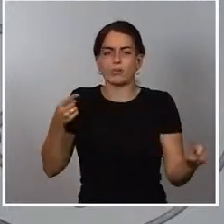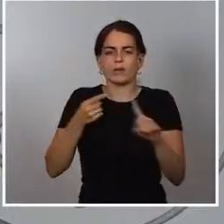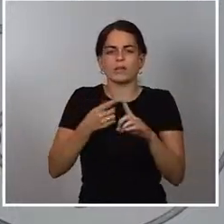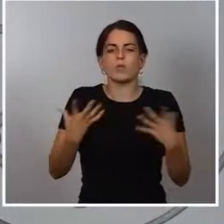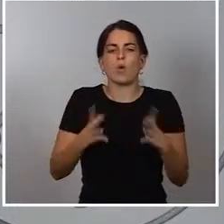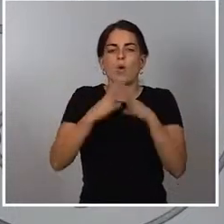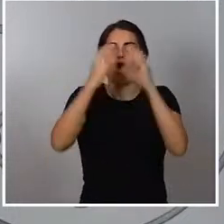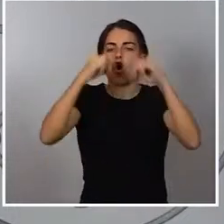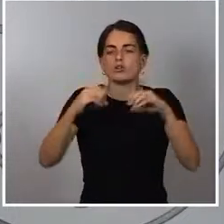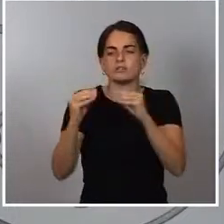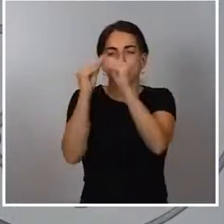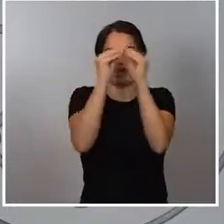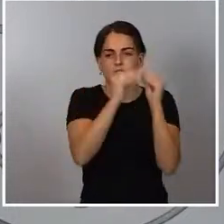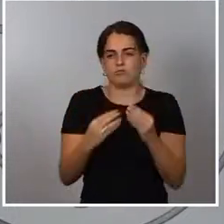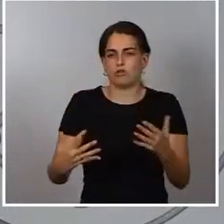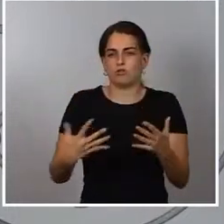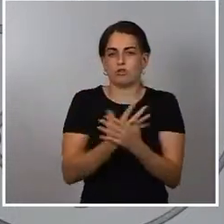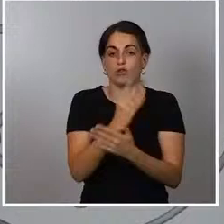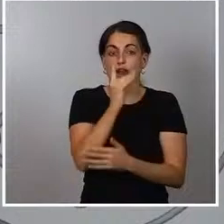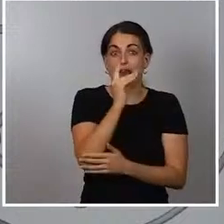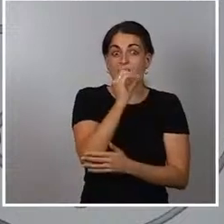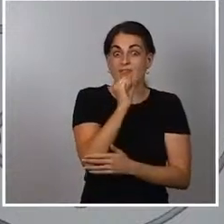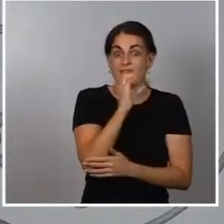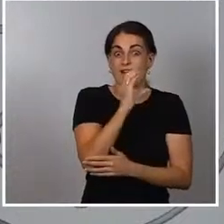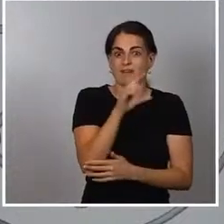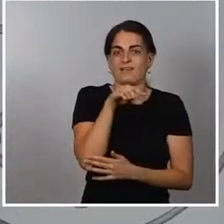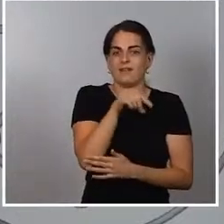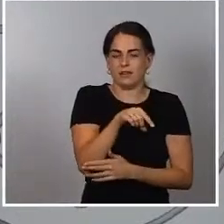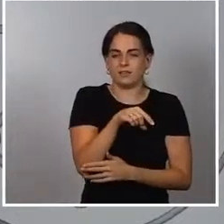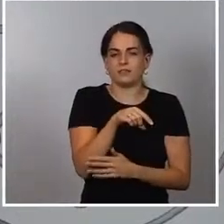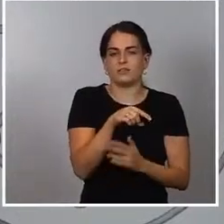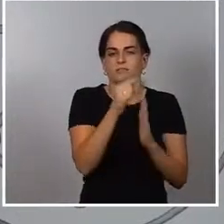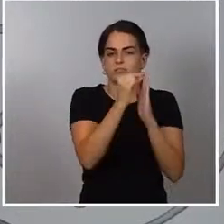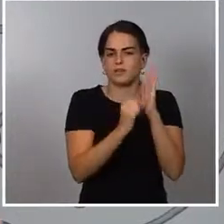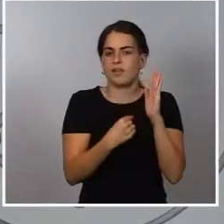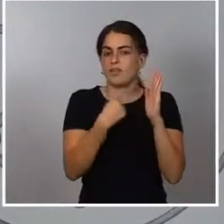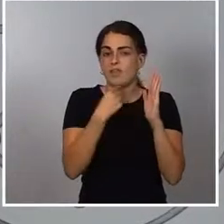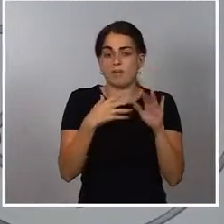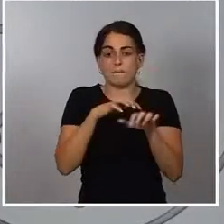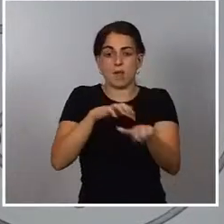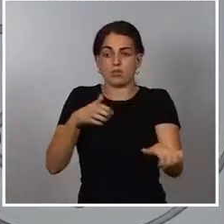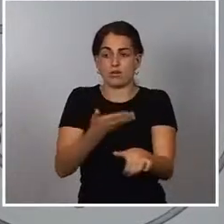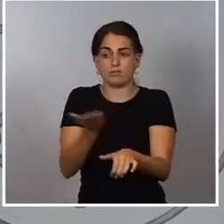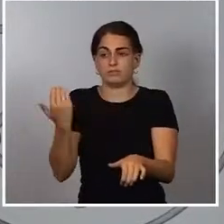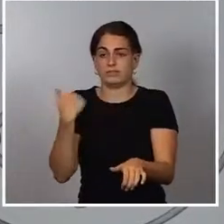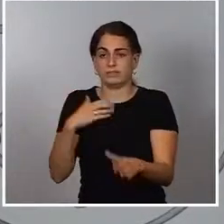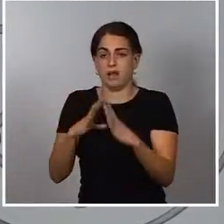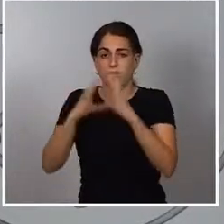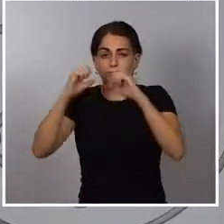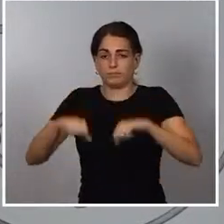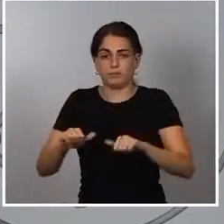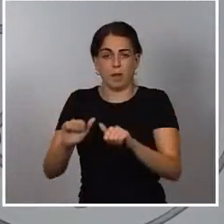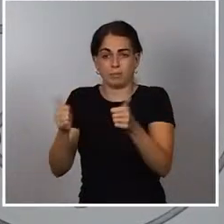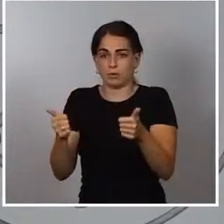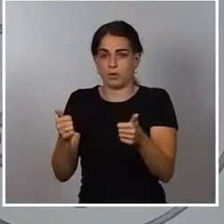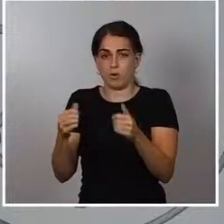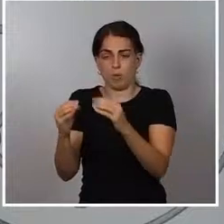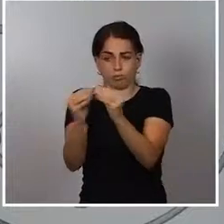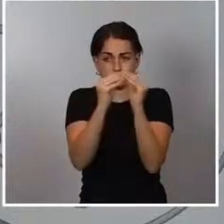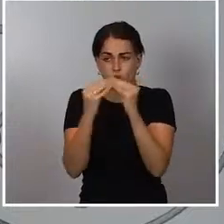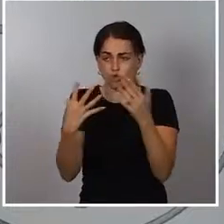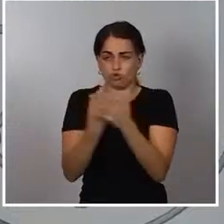y esa dac establece lo que se aprobó mayoritariamente casi por unanimidad porque fue por unanimidad en el consejo interterritorial